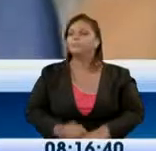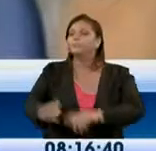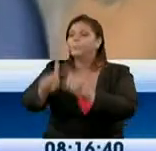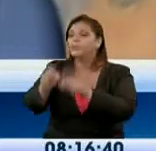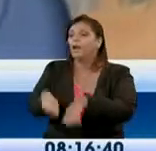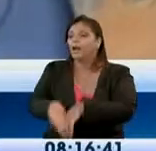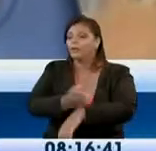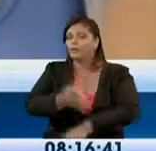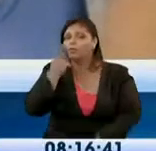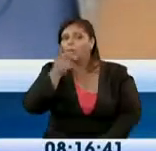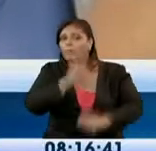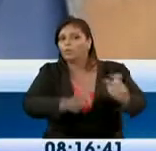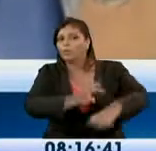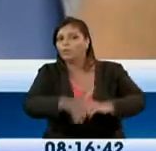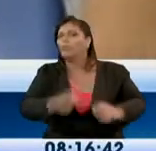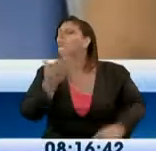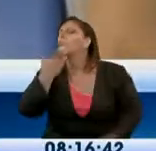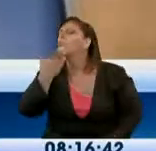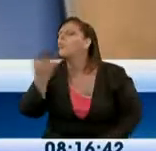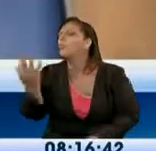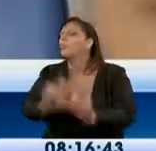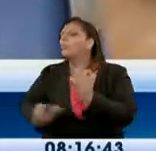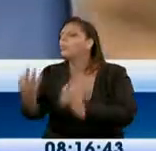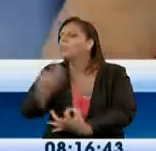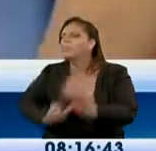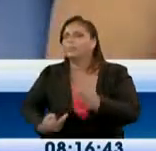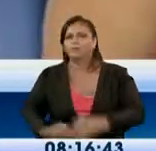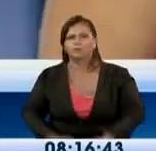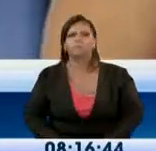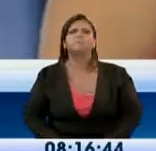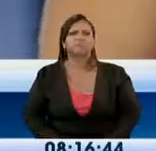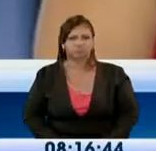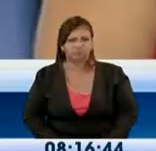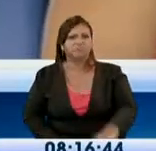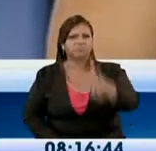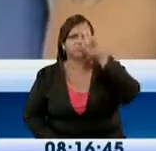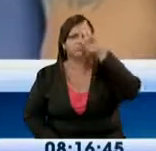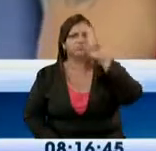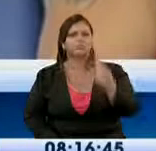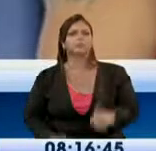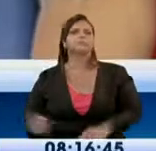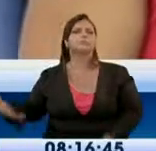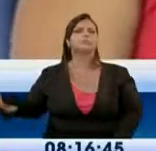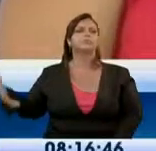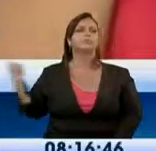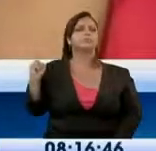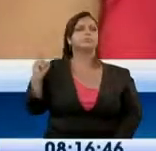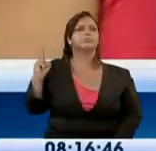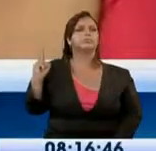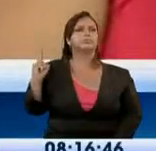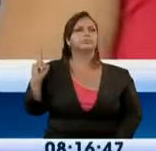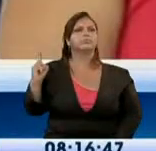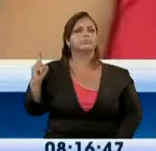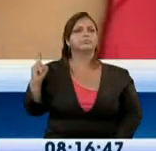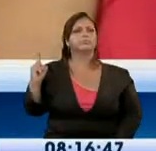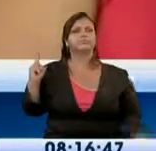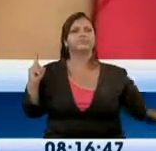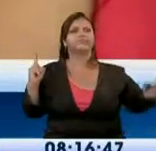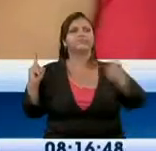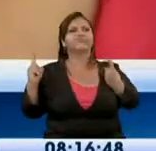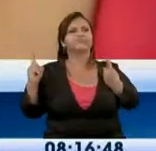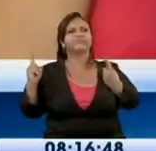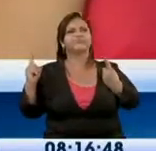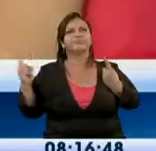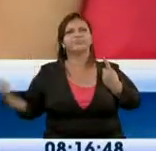ellos? Se apegan, se arriman, se amontonan en la puerta. Oye, aprovechan la aglomeración. Claro. Es que aquí la mayoría de los pasajeros